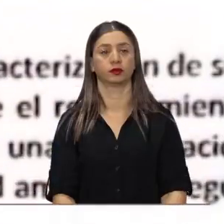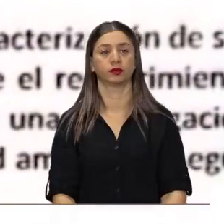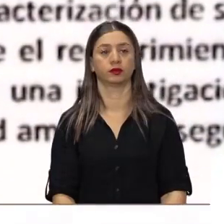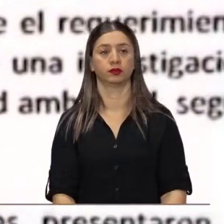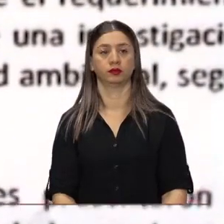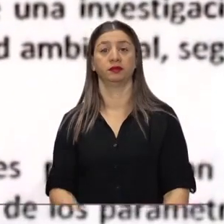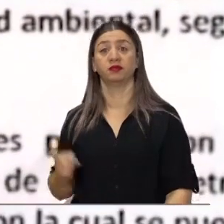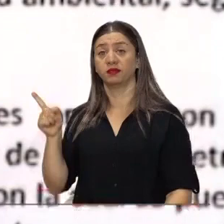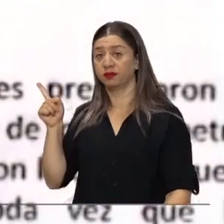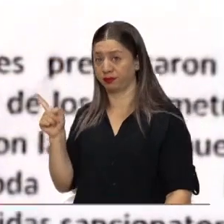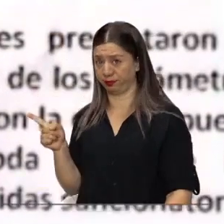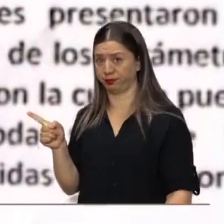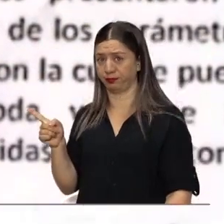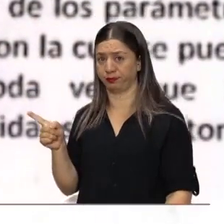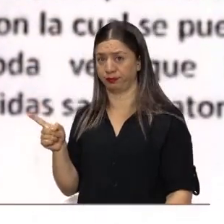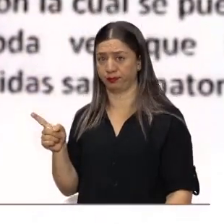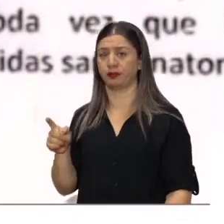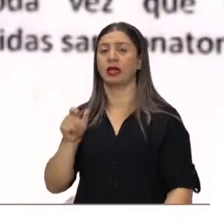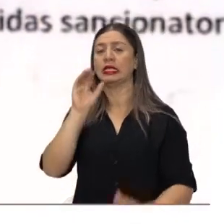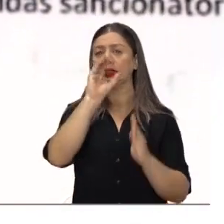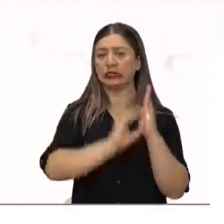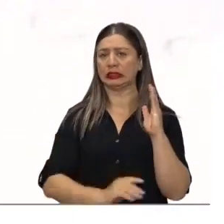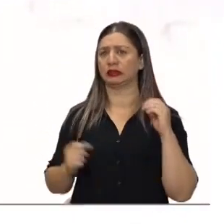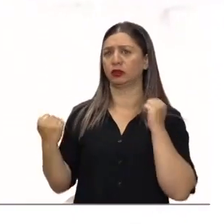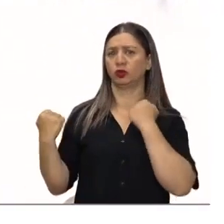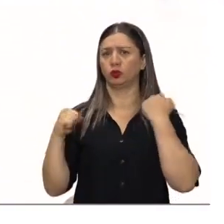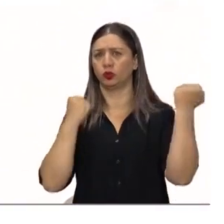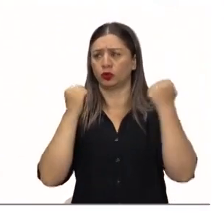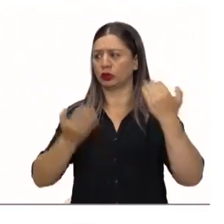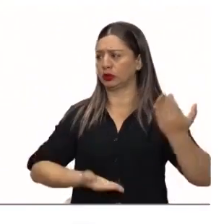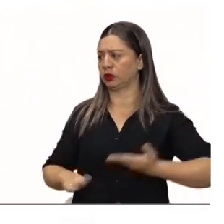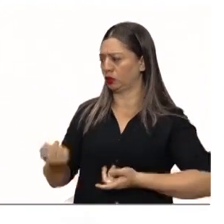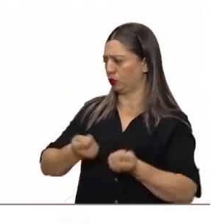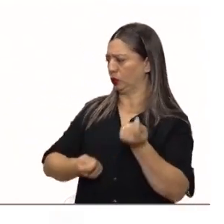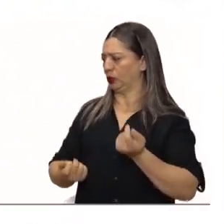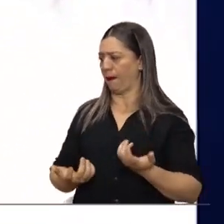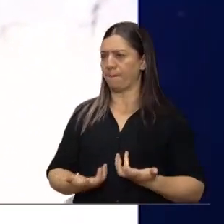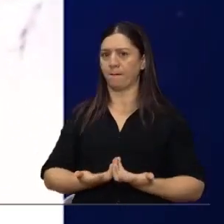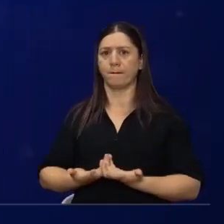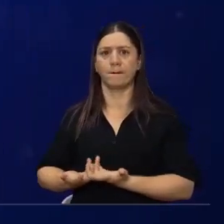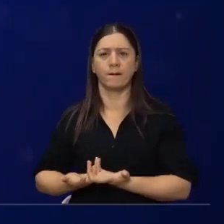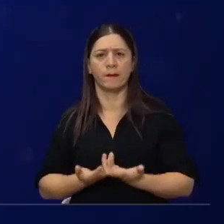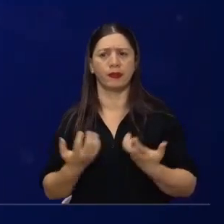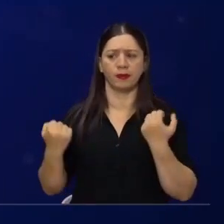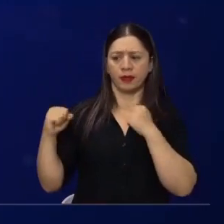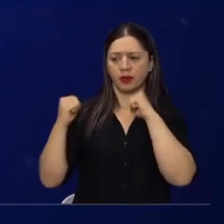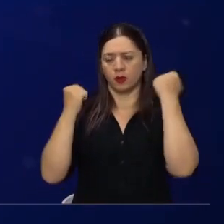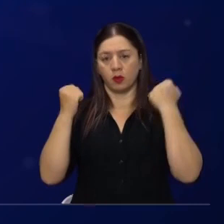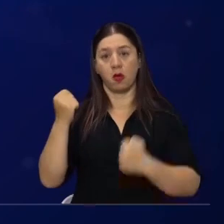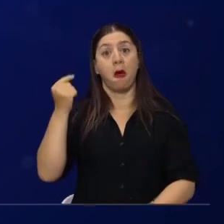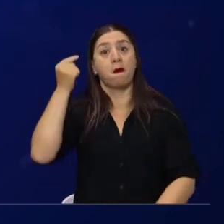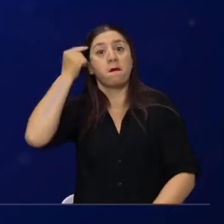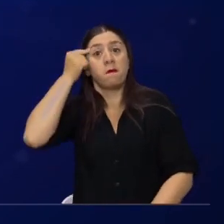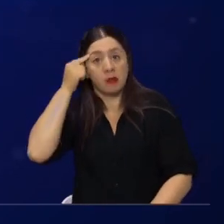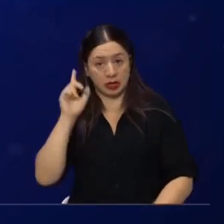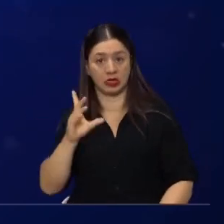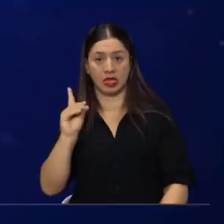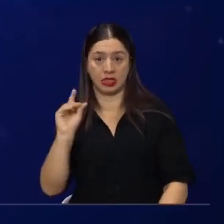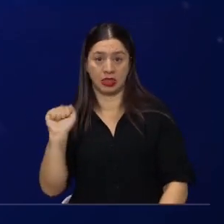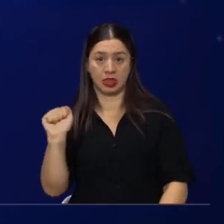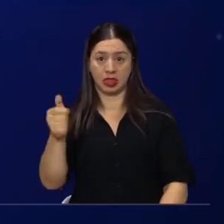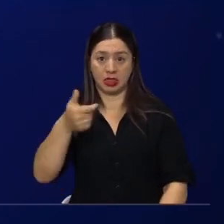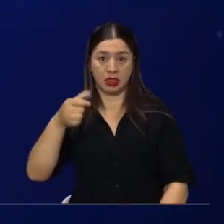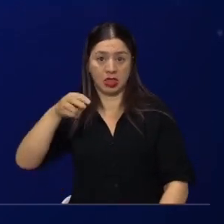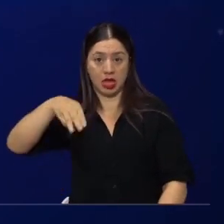Este es el documento que generó preocupación entre varios comerciantes de Cali, donde supuestamente el Departamento Administrativo